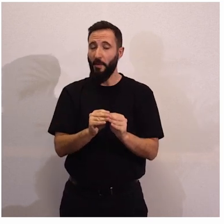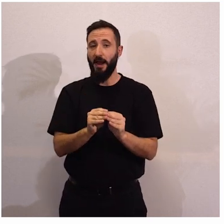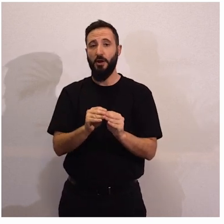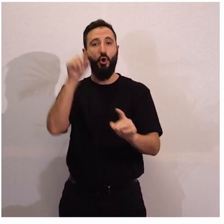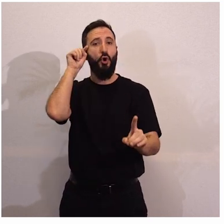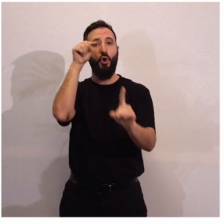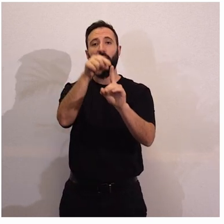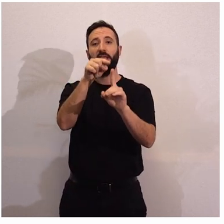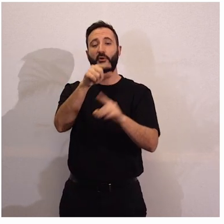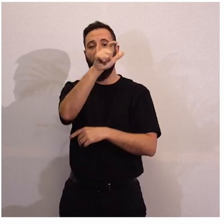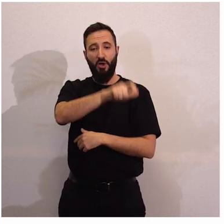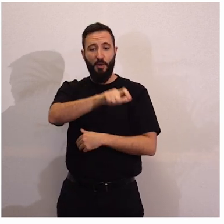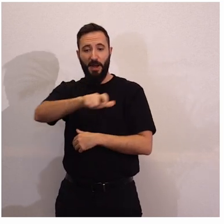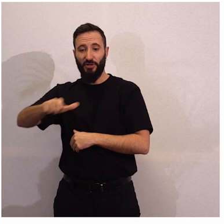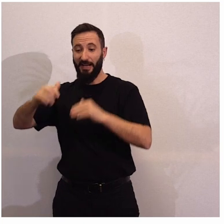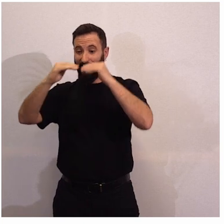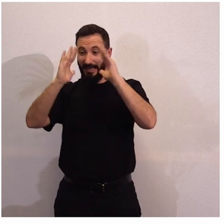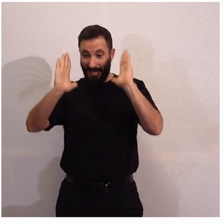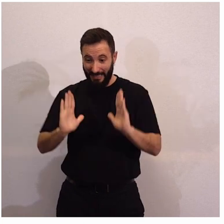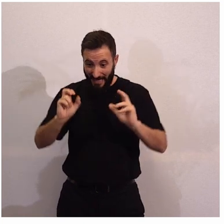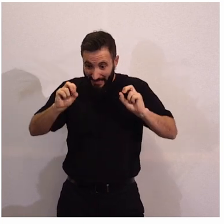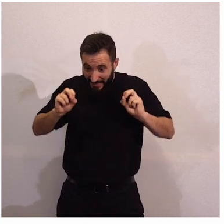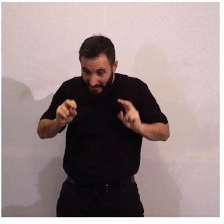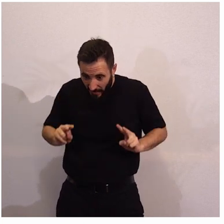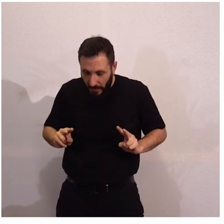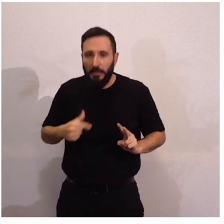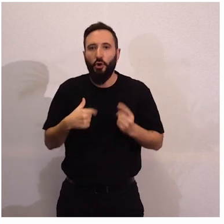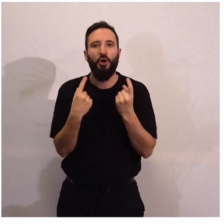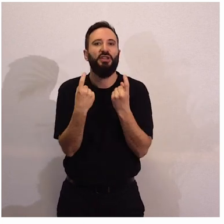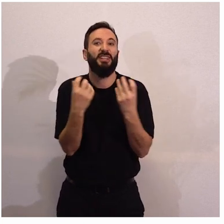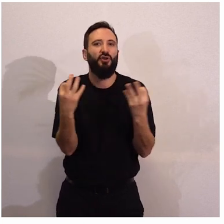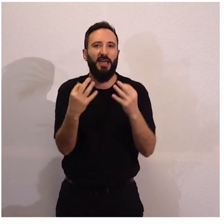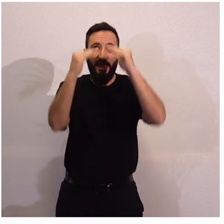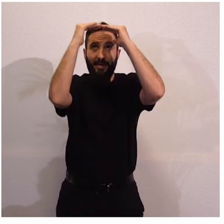que necesitamos las personas sin hogar, que es un hogar.